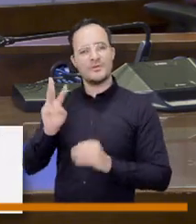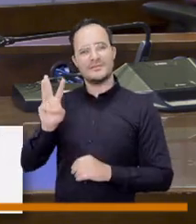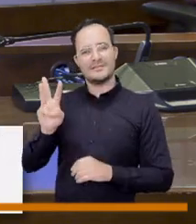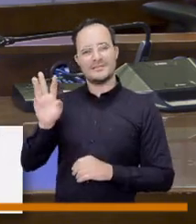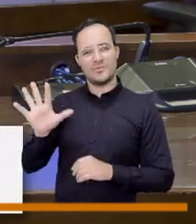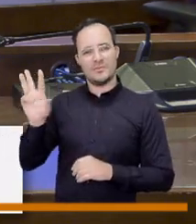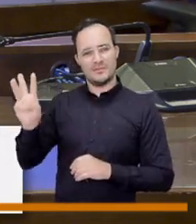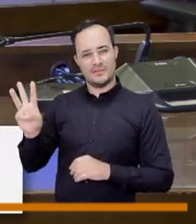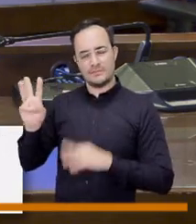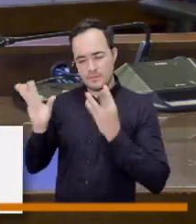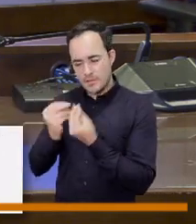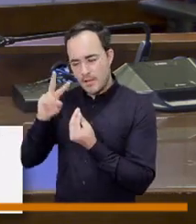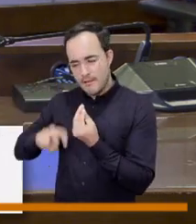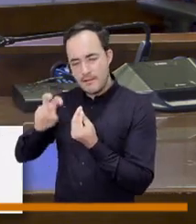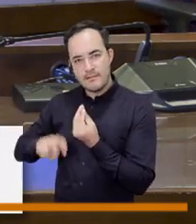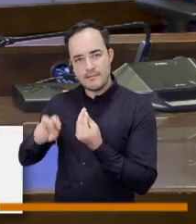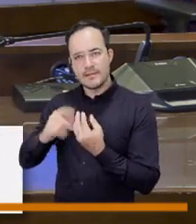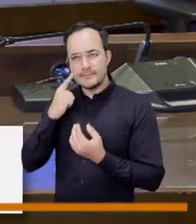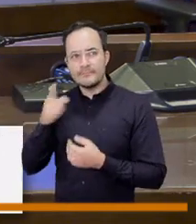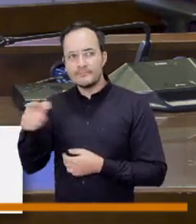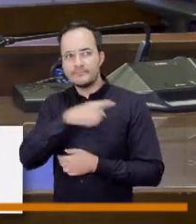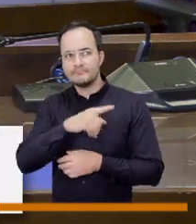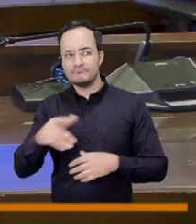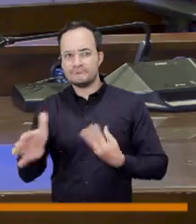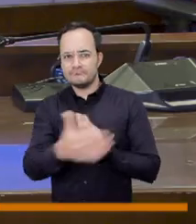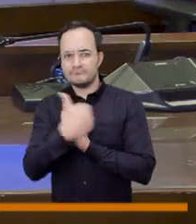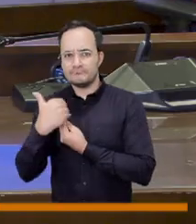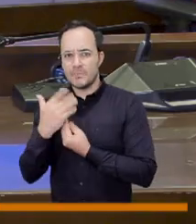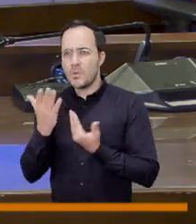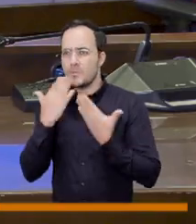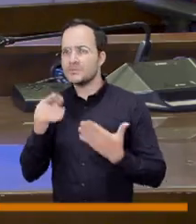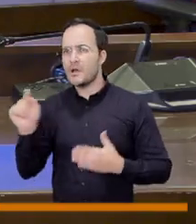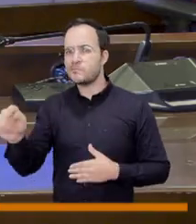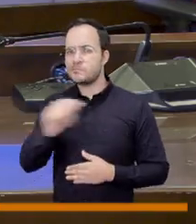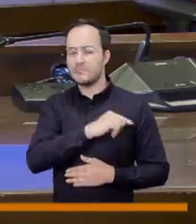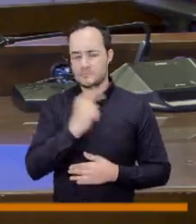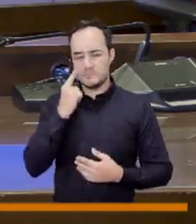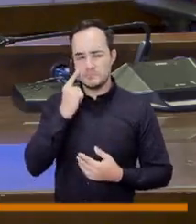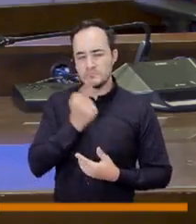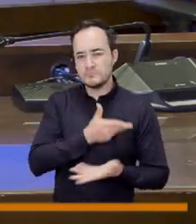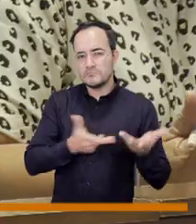donde analizarán los entornos protectores de acá de nuestra ciudad escuchemos